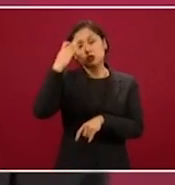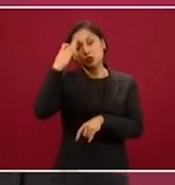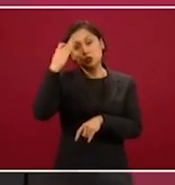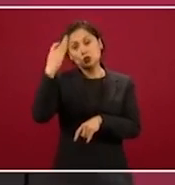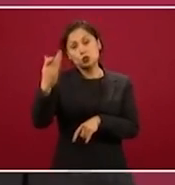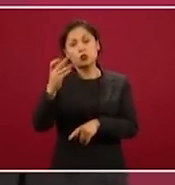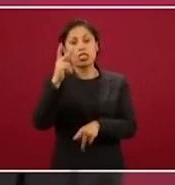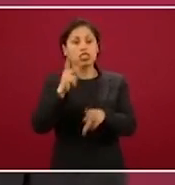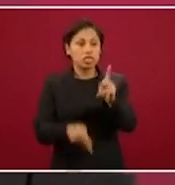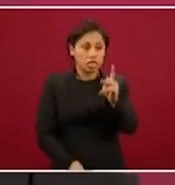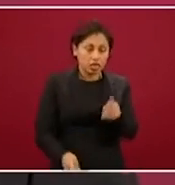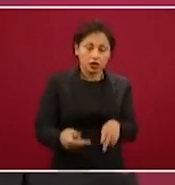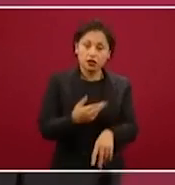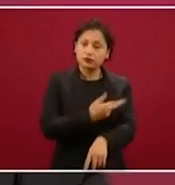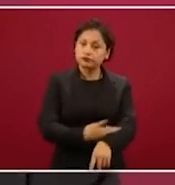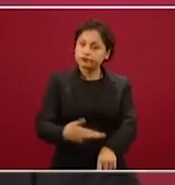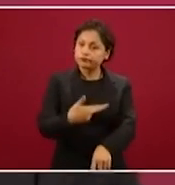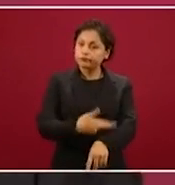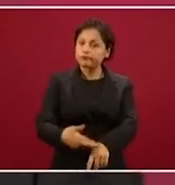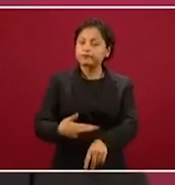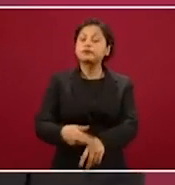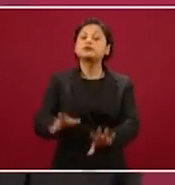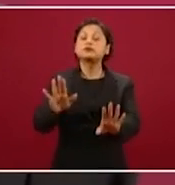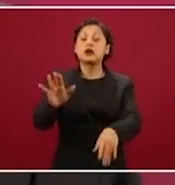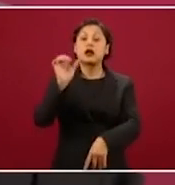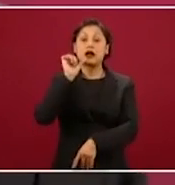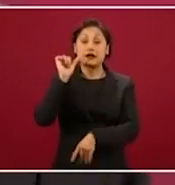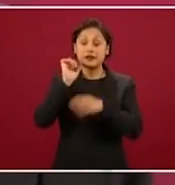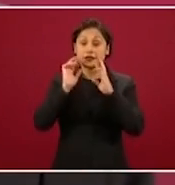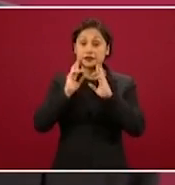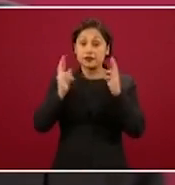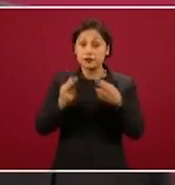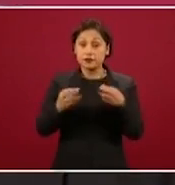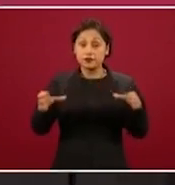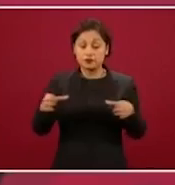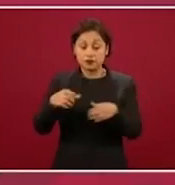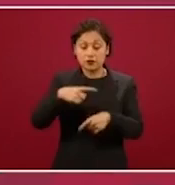Ayer hablamos del programa, entre otros, ¿no?